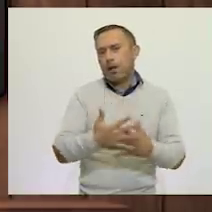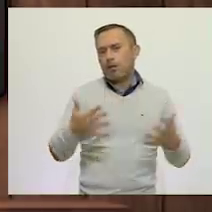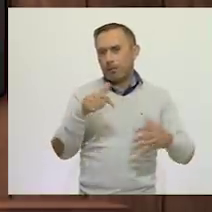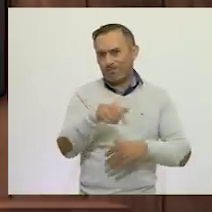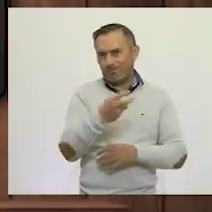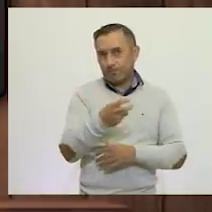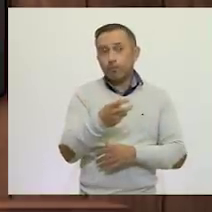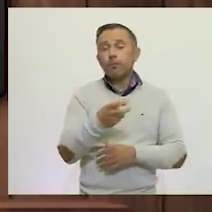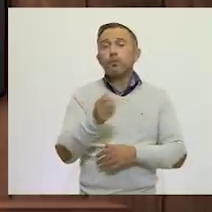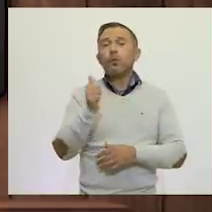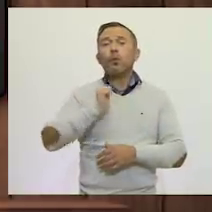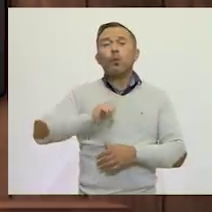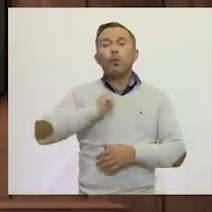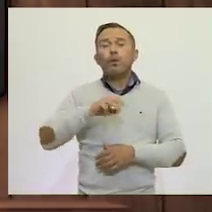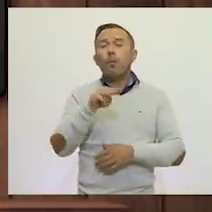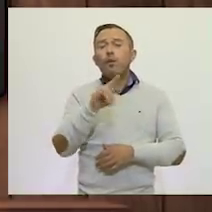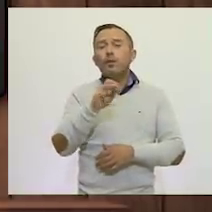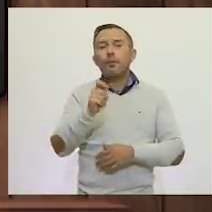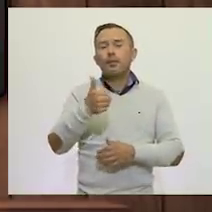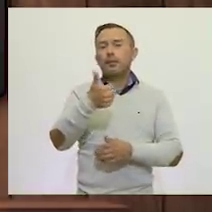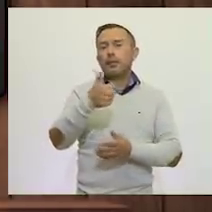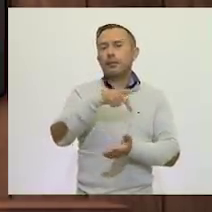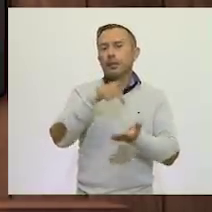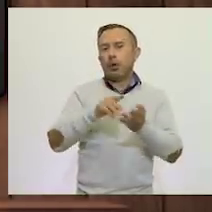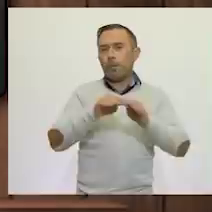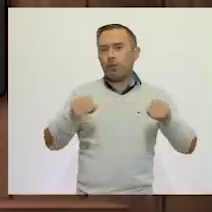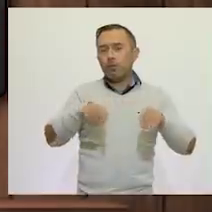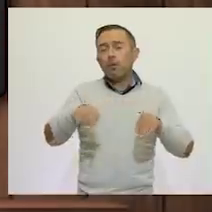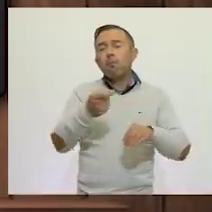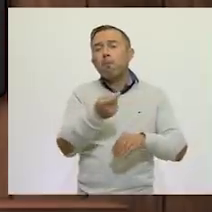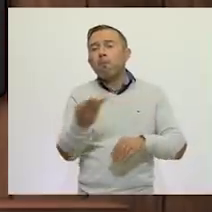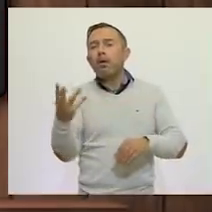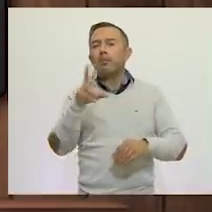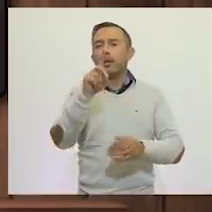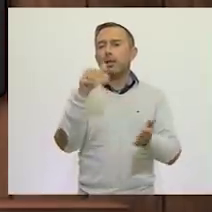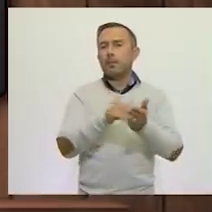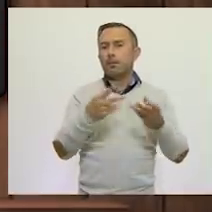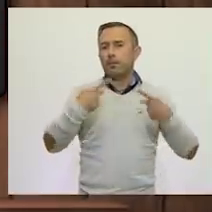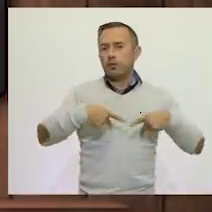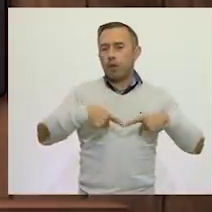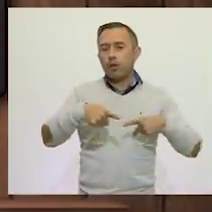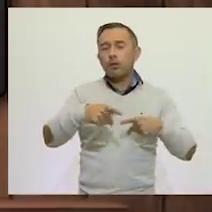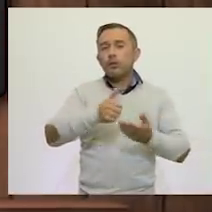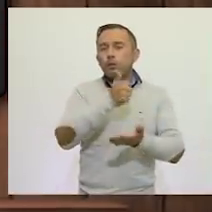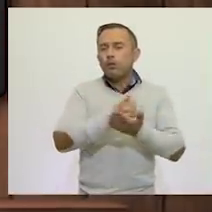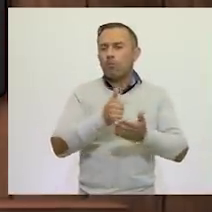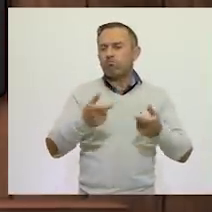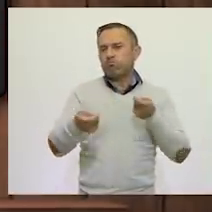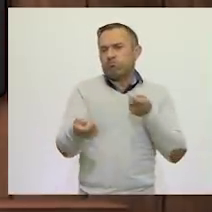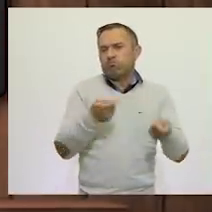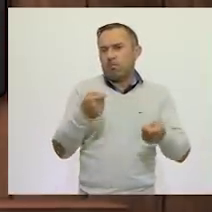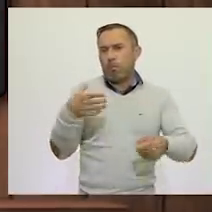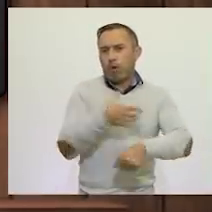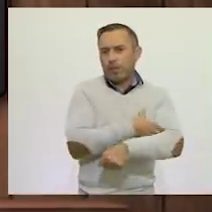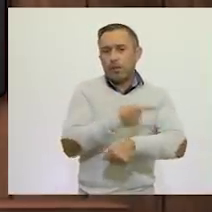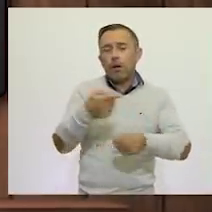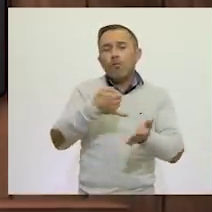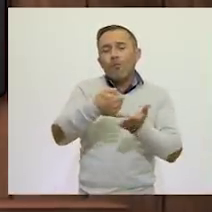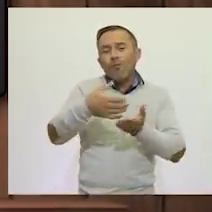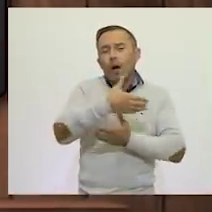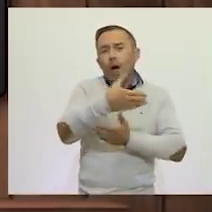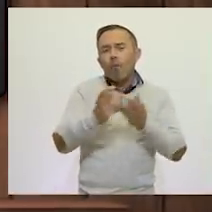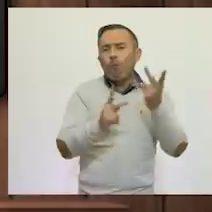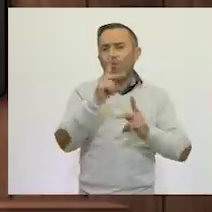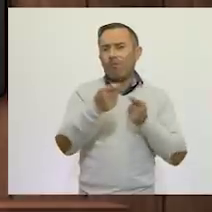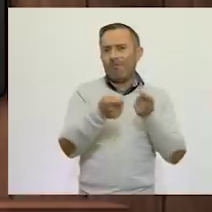Albán medía más de 6 kilómetros y contó con unos 30,000 habitantes. Era un centro de poder que controlaba una enorme área agrícola, la cual desarrolló